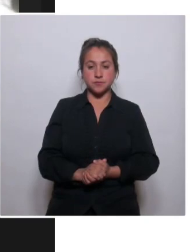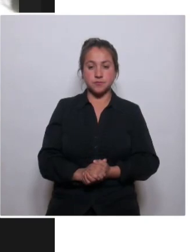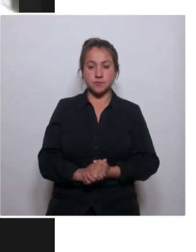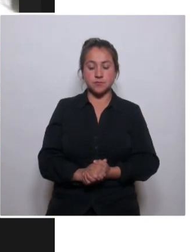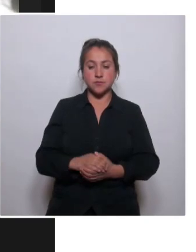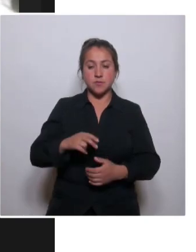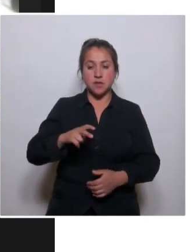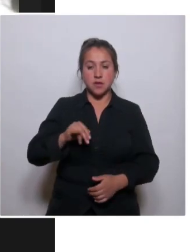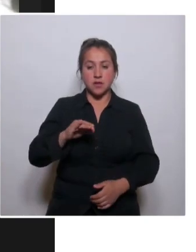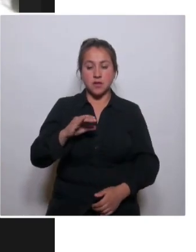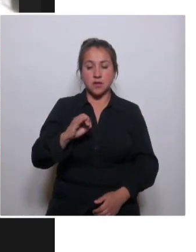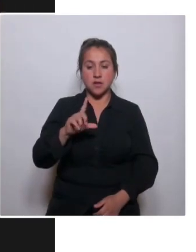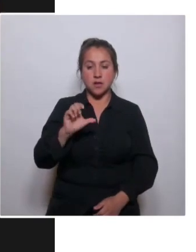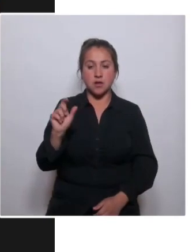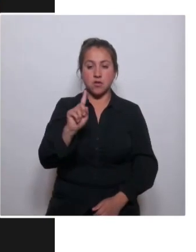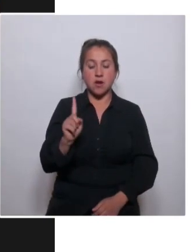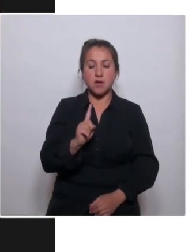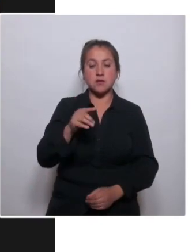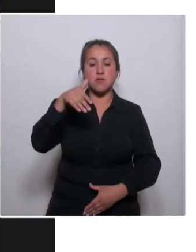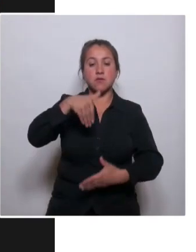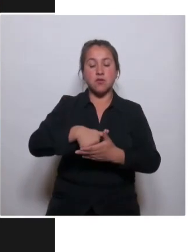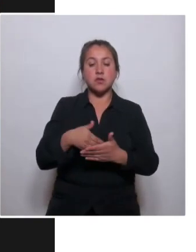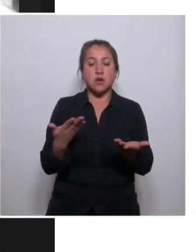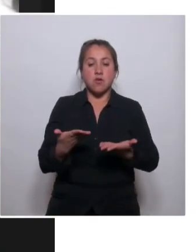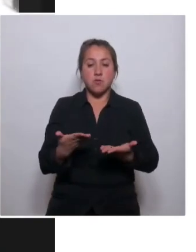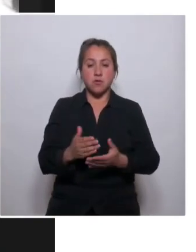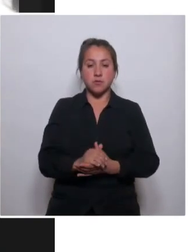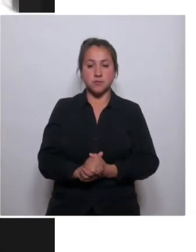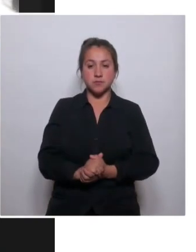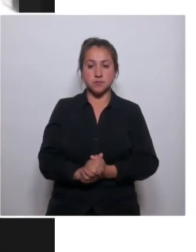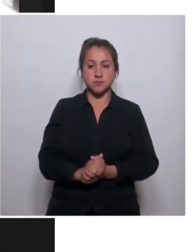Señor Nicolás Núñez, ¿cómo vota?